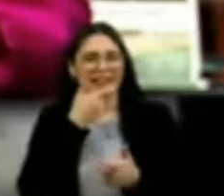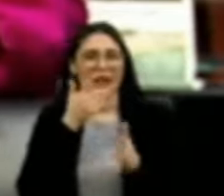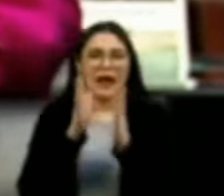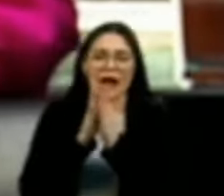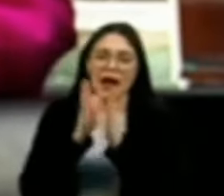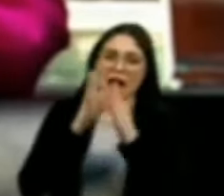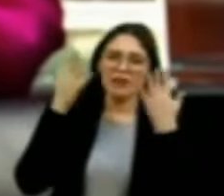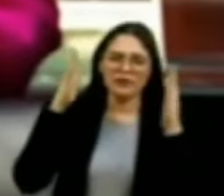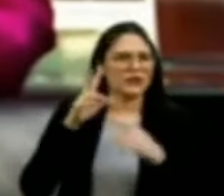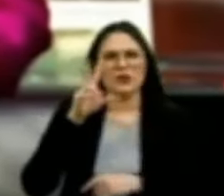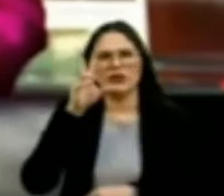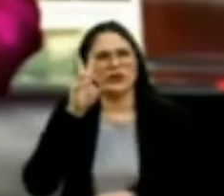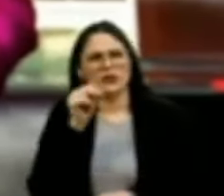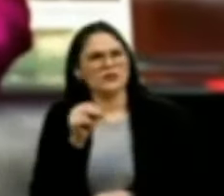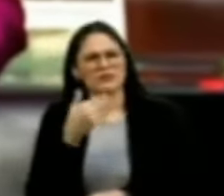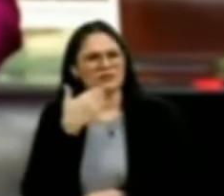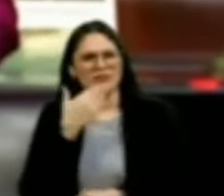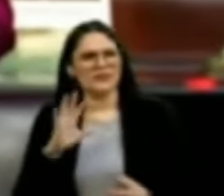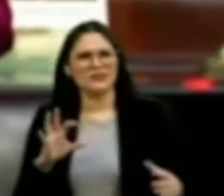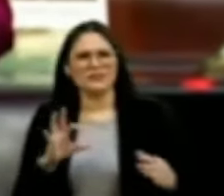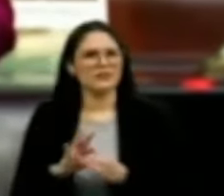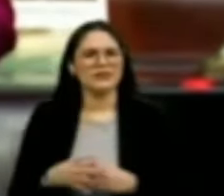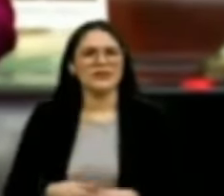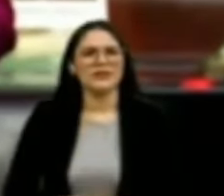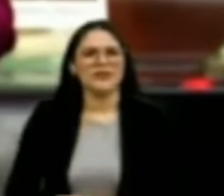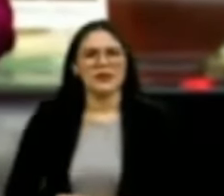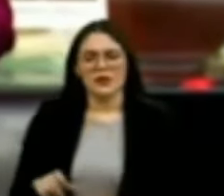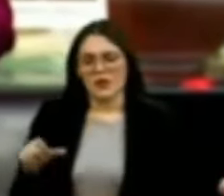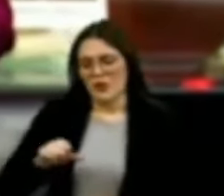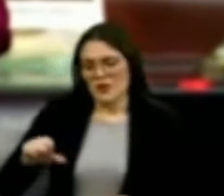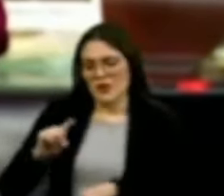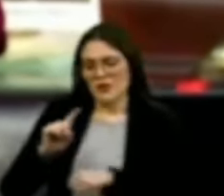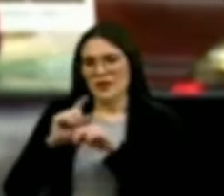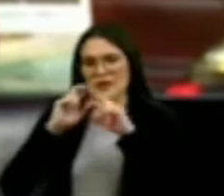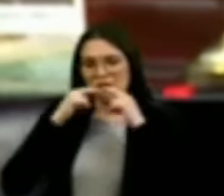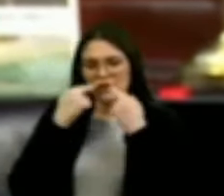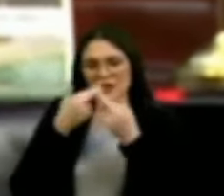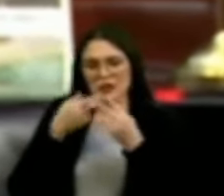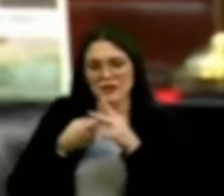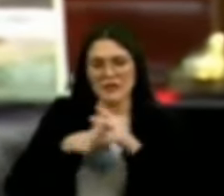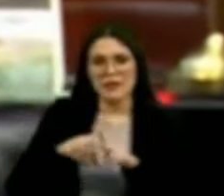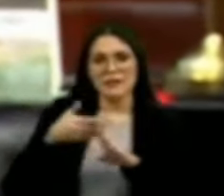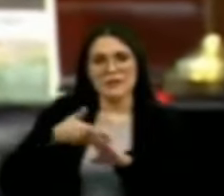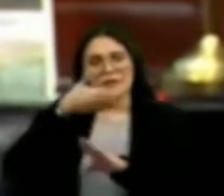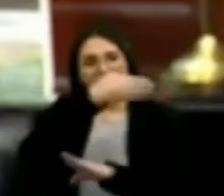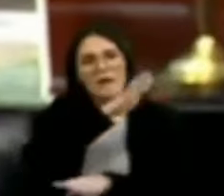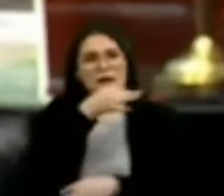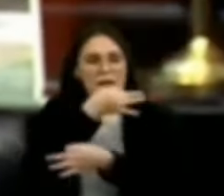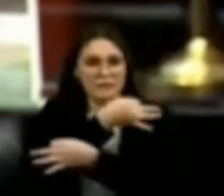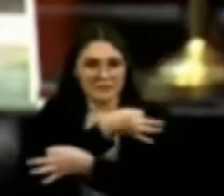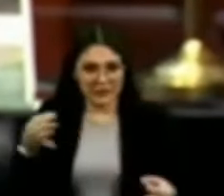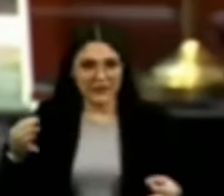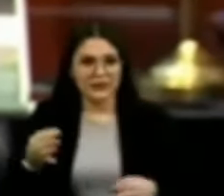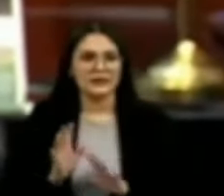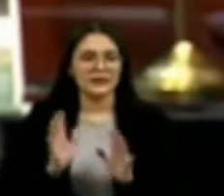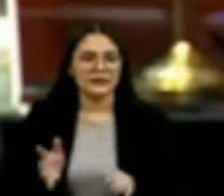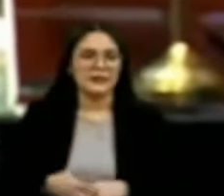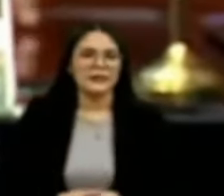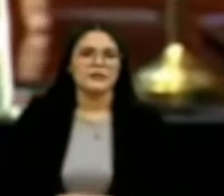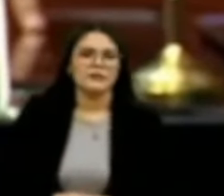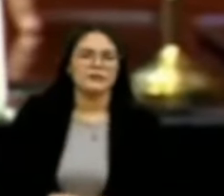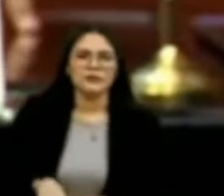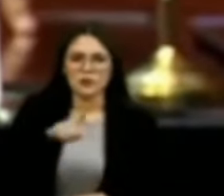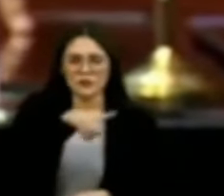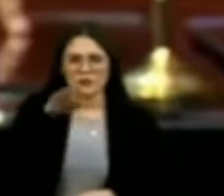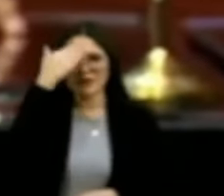Lo denunciamos desde el inicio de la sesión de la comisión. Ustedes saben que no